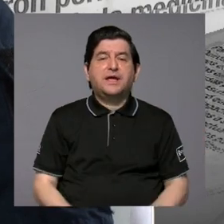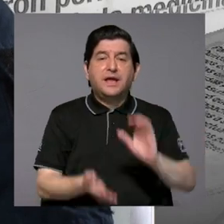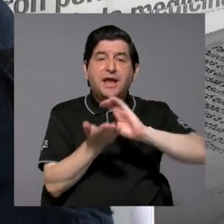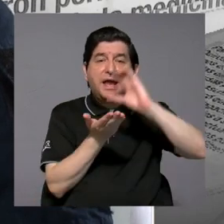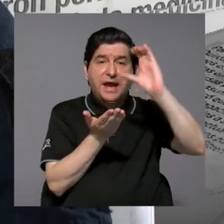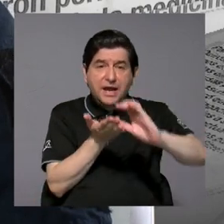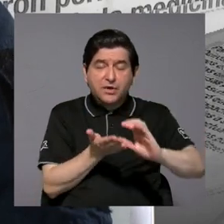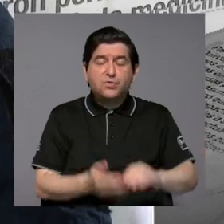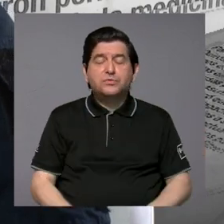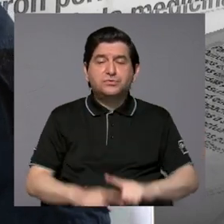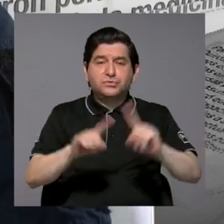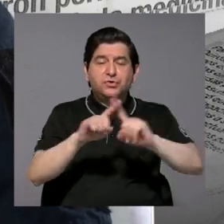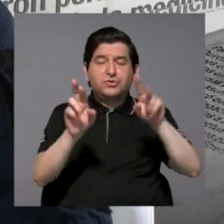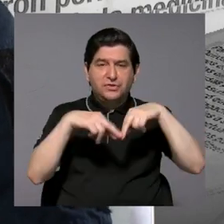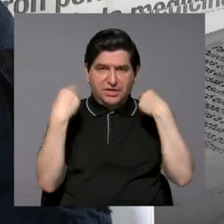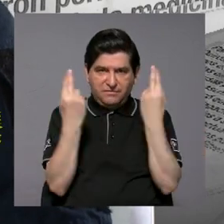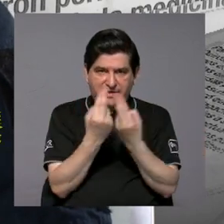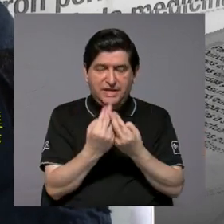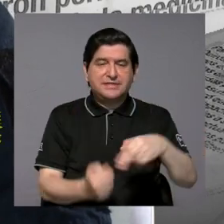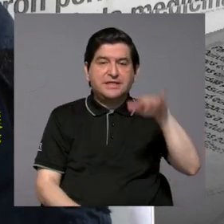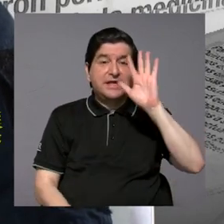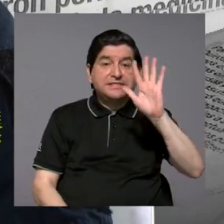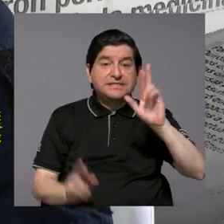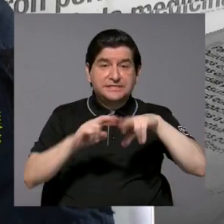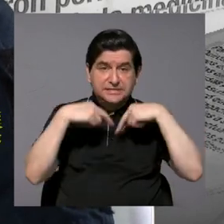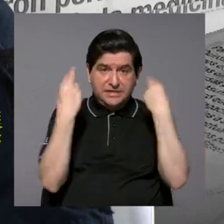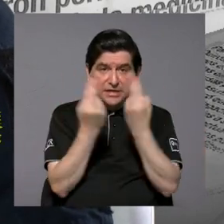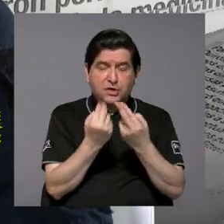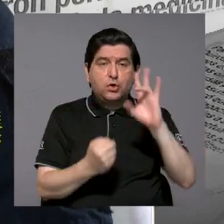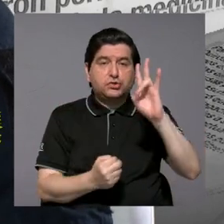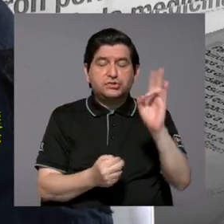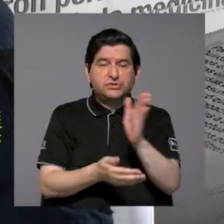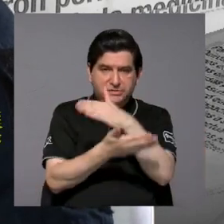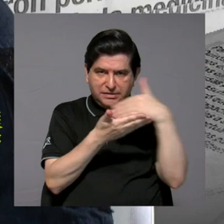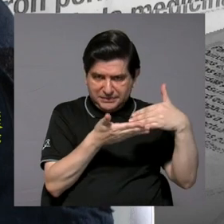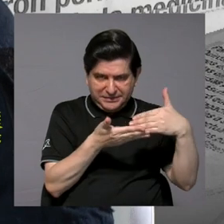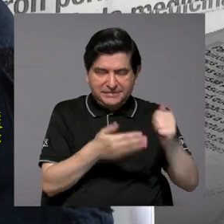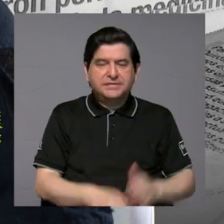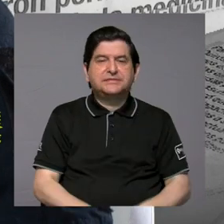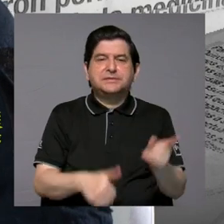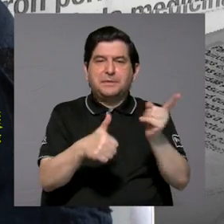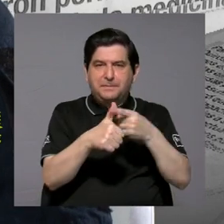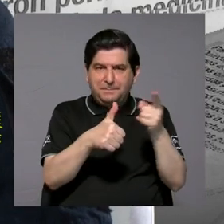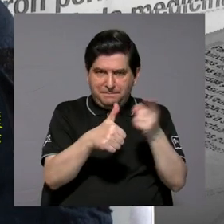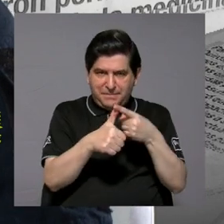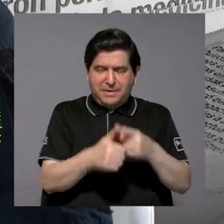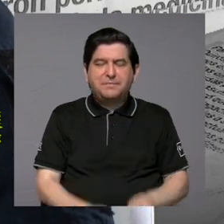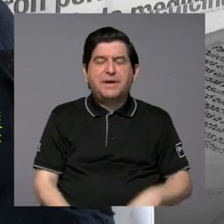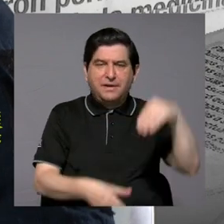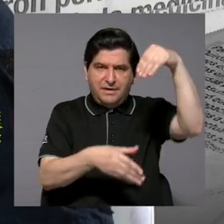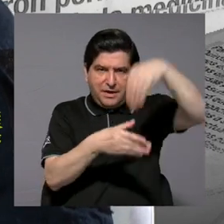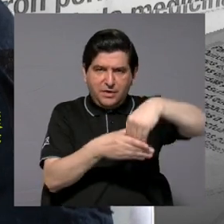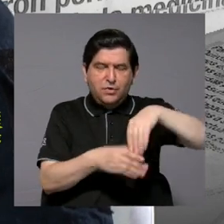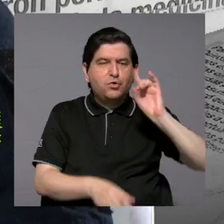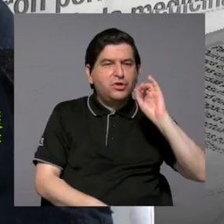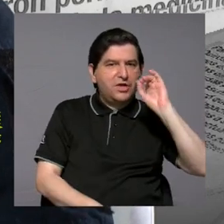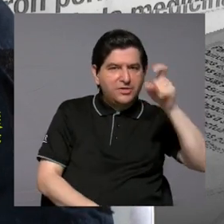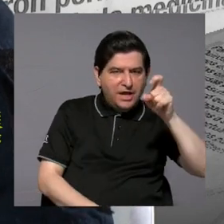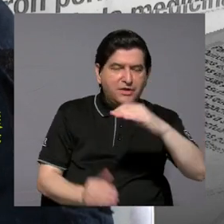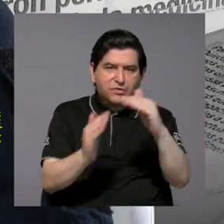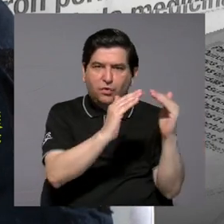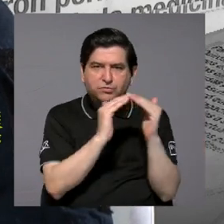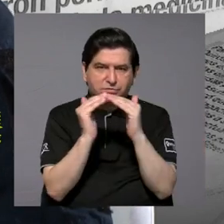divide por sesiones son cinco sesiones con siete módulos la primera sesión abarcamos lo que es un diagnóstico